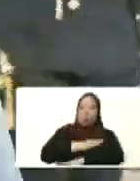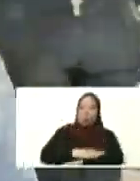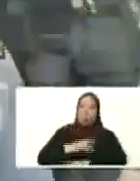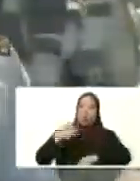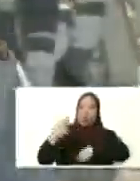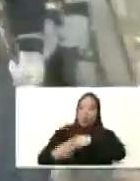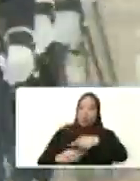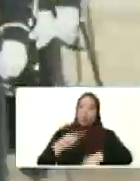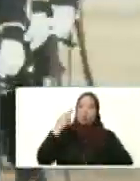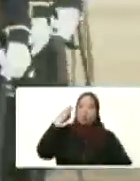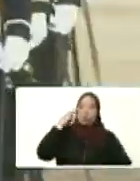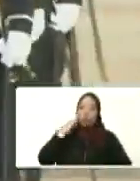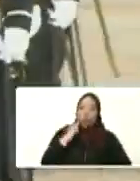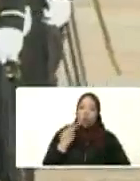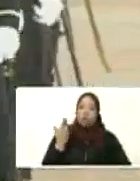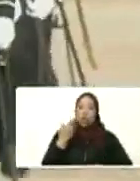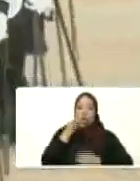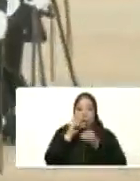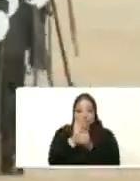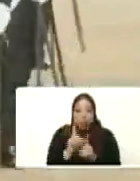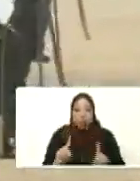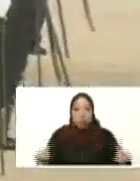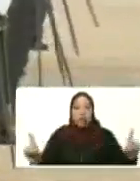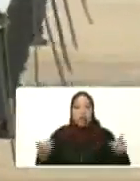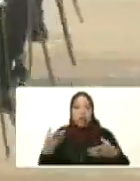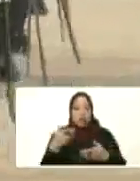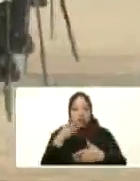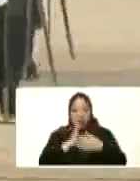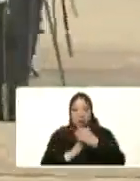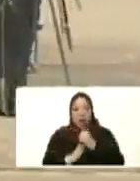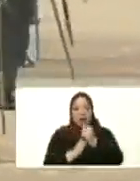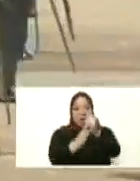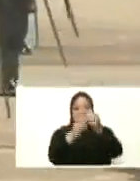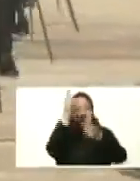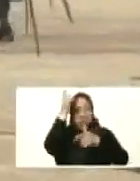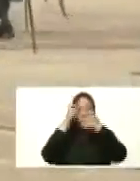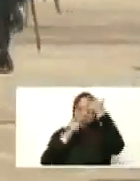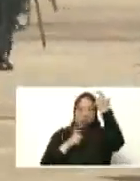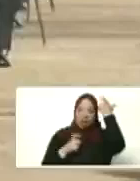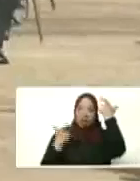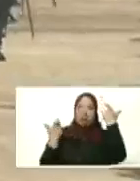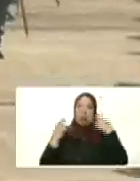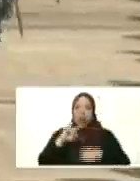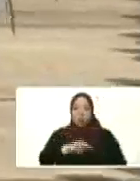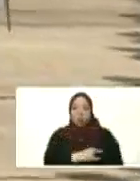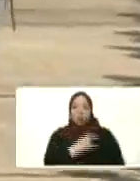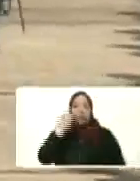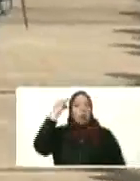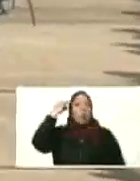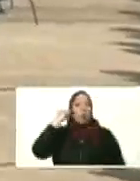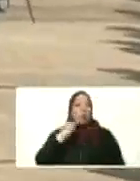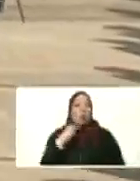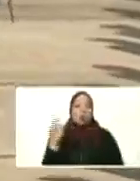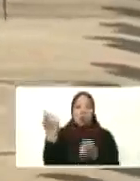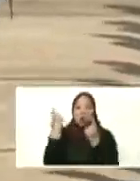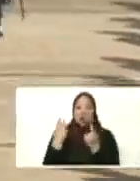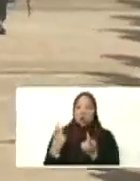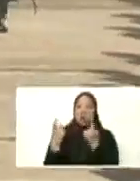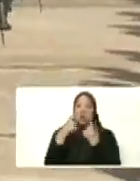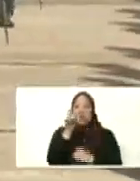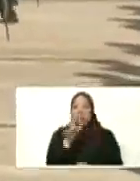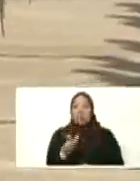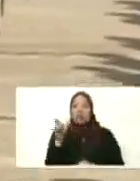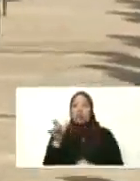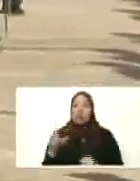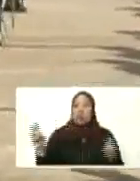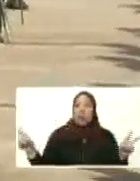Revolución Bolivariana, Hugo Rafael Chávez Frías, Universidad Militar Bolivariana de Venezuela, forjando generaciones